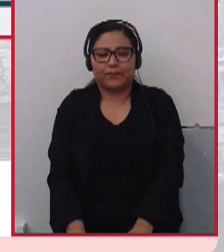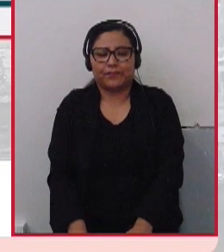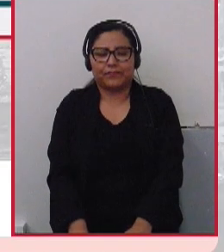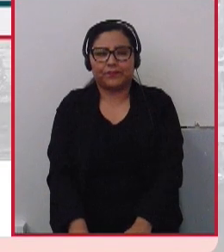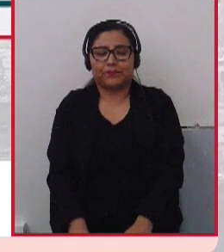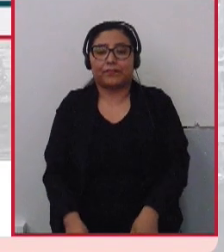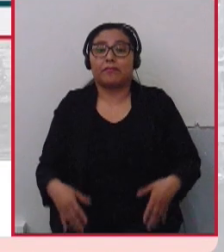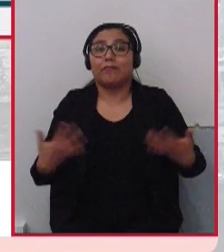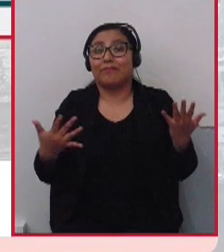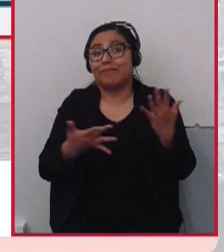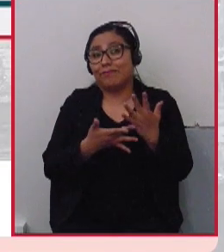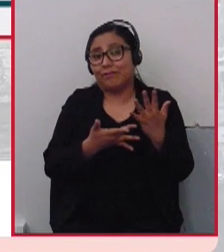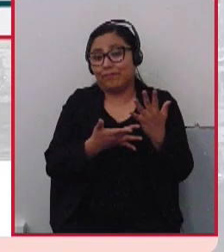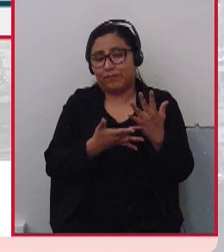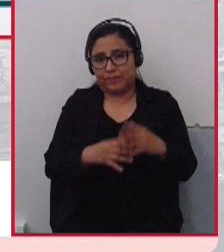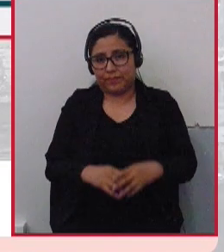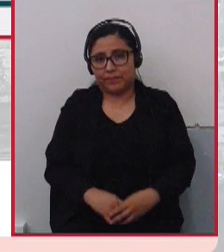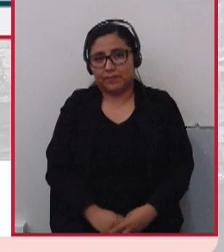La tecnología.